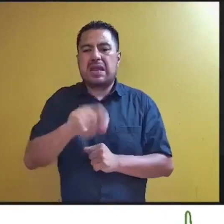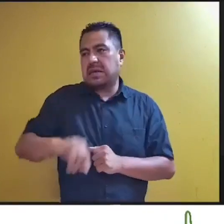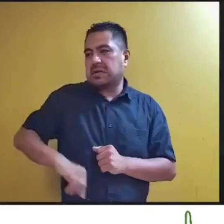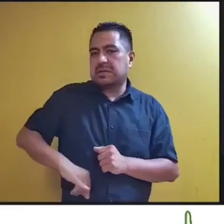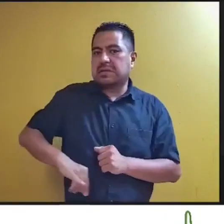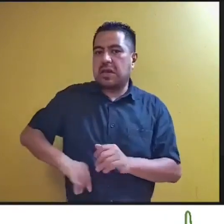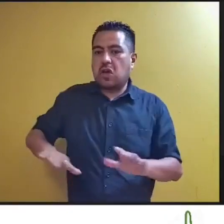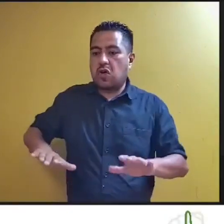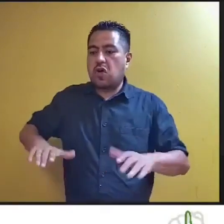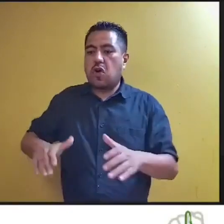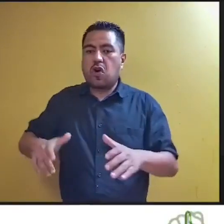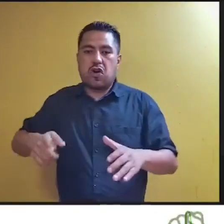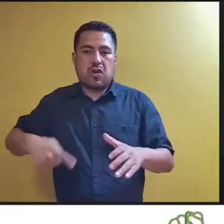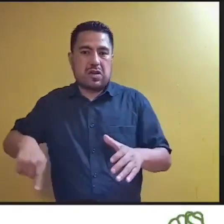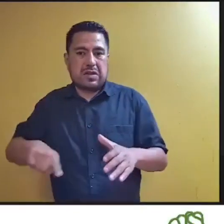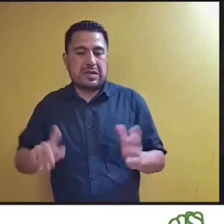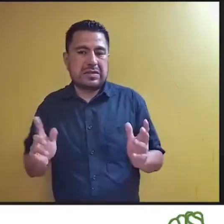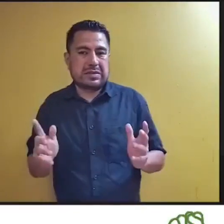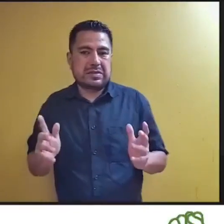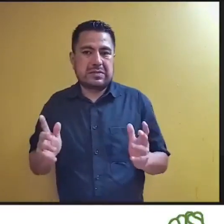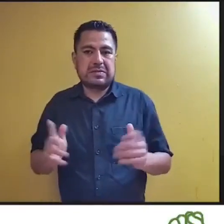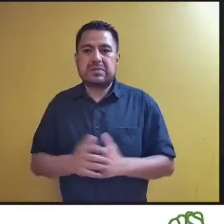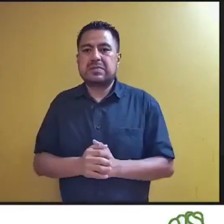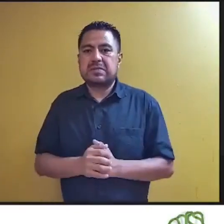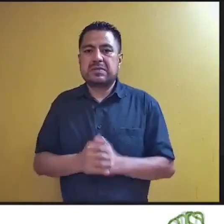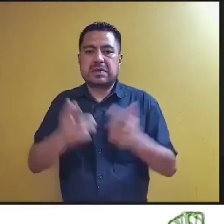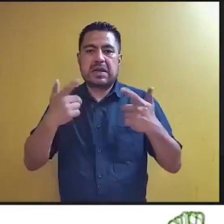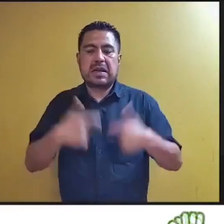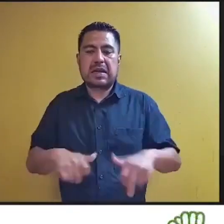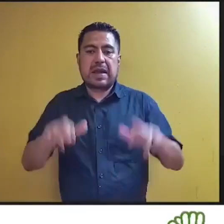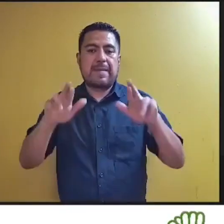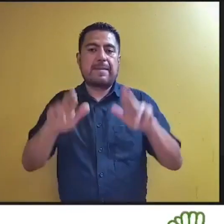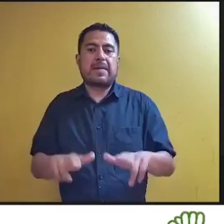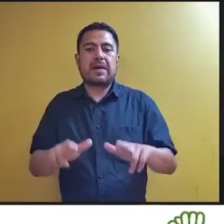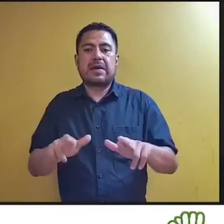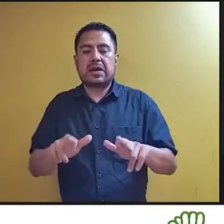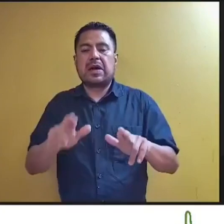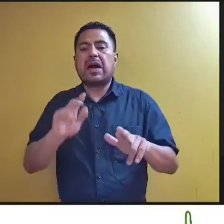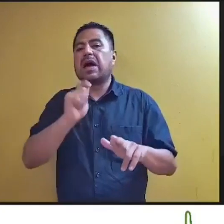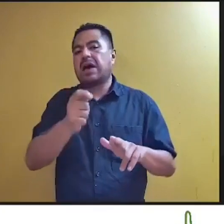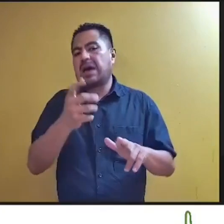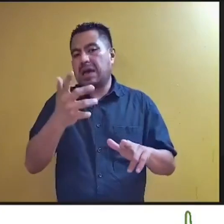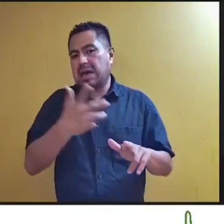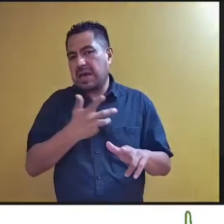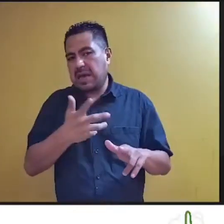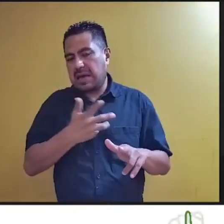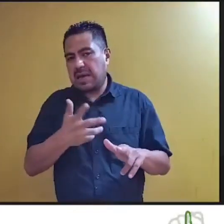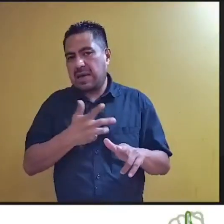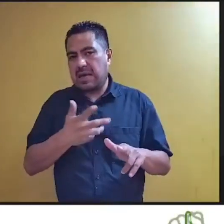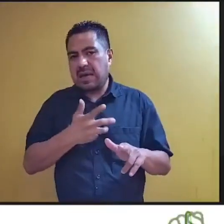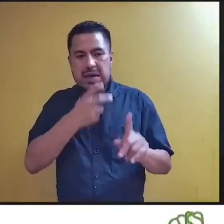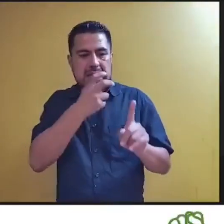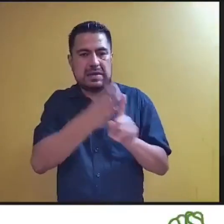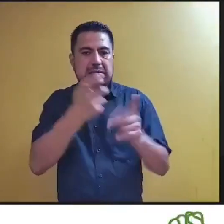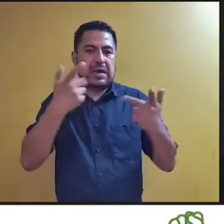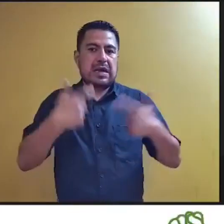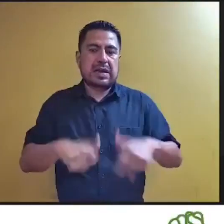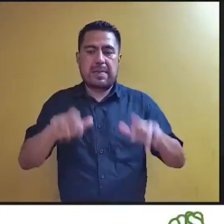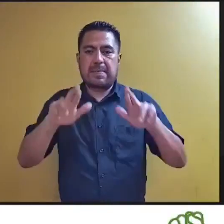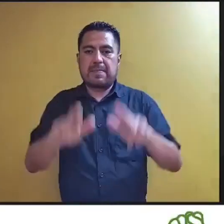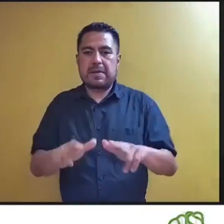intereses colectivos que representa o que trae consigo esta